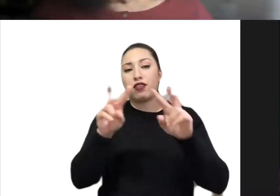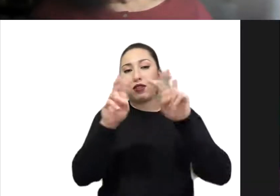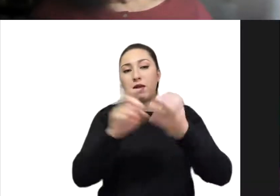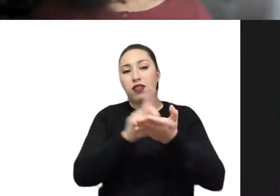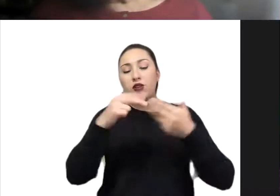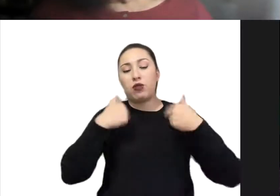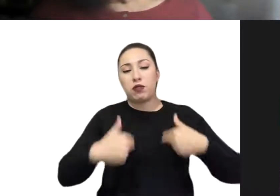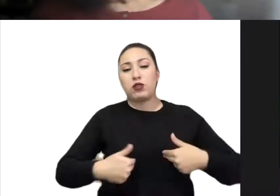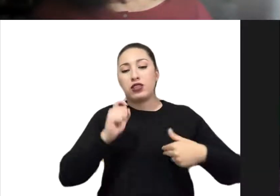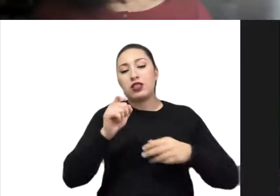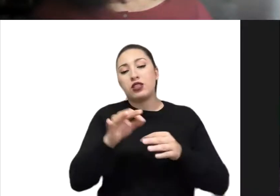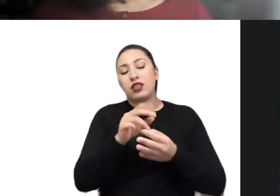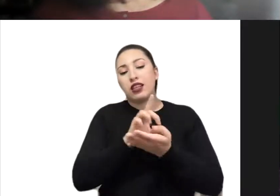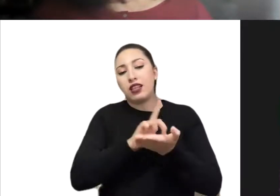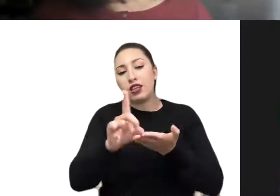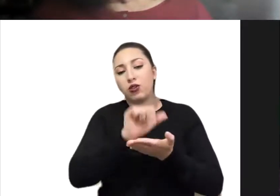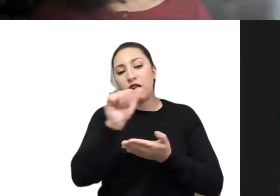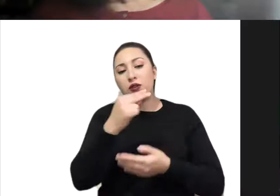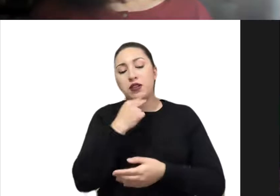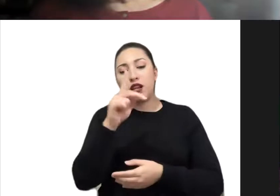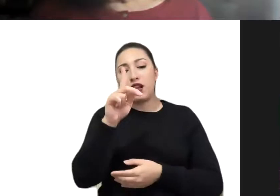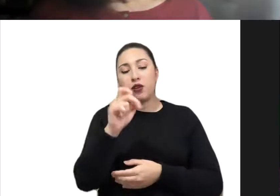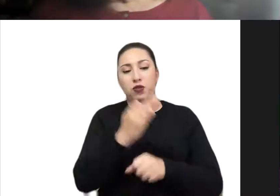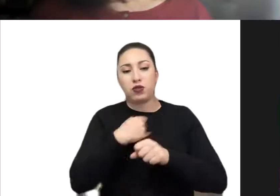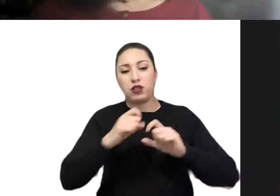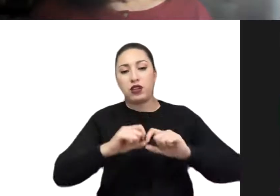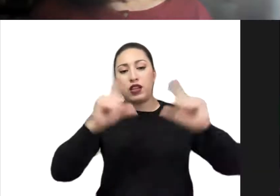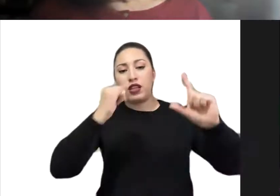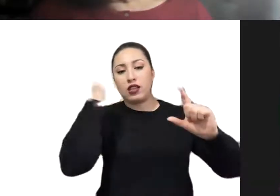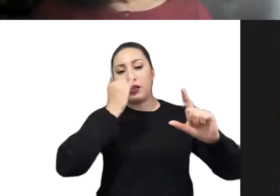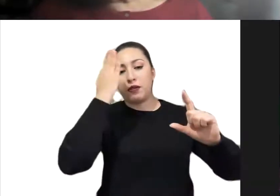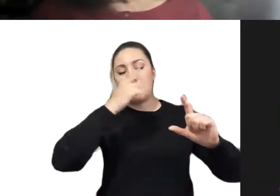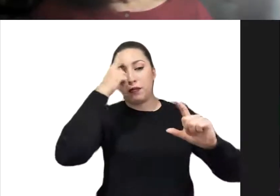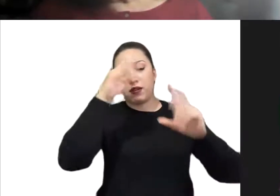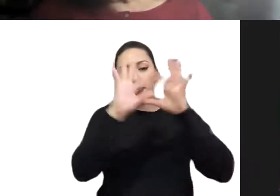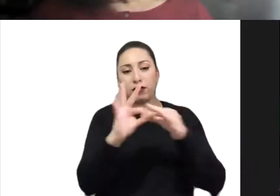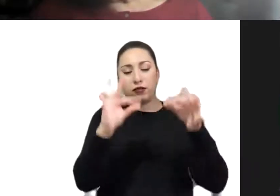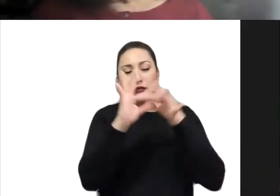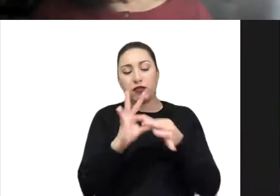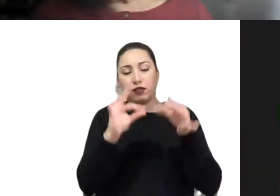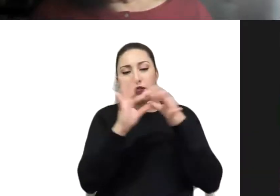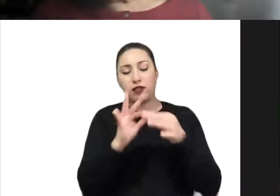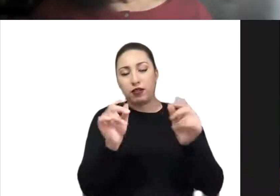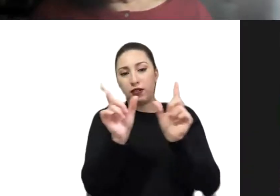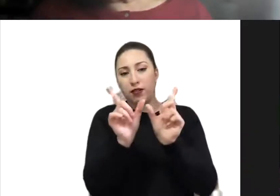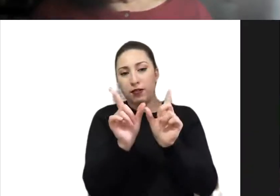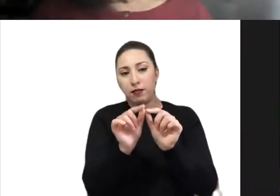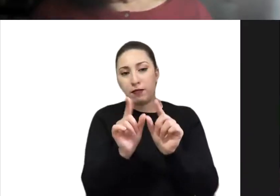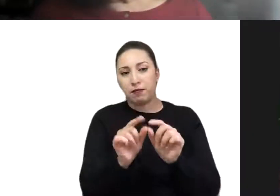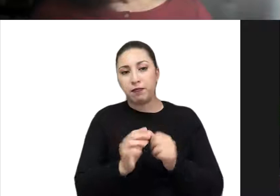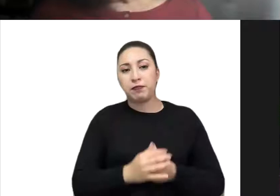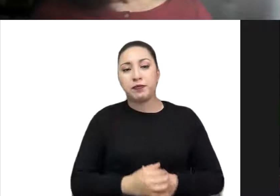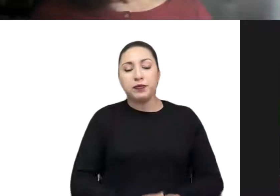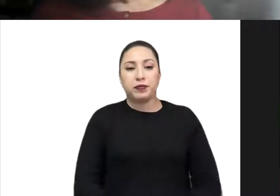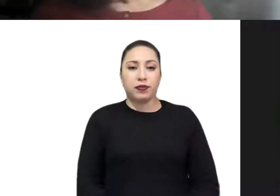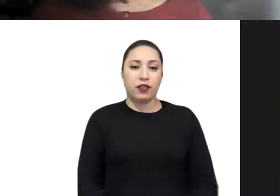me permiten, me gustaría compartir mi pantalla para proyectar la exposición que tengo preparada.